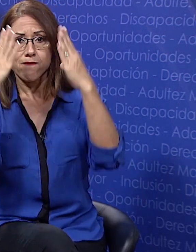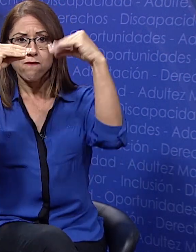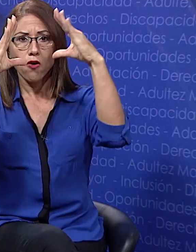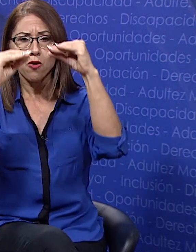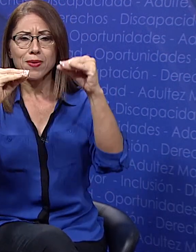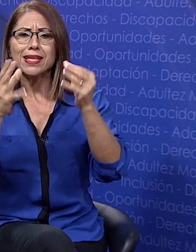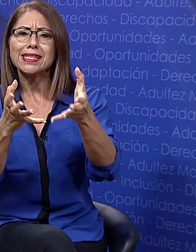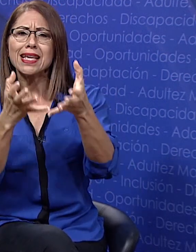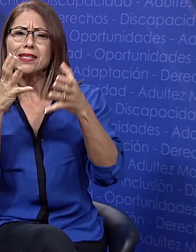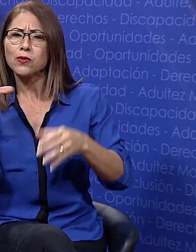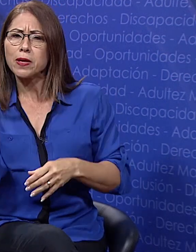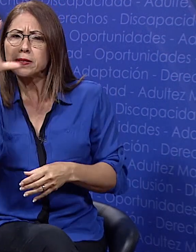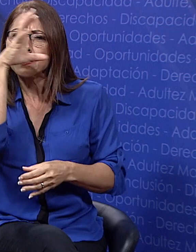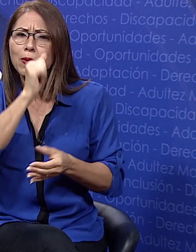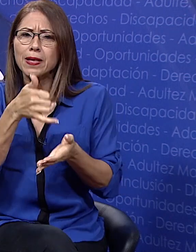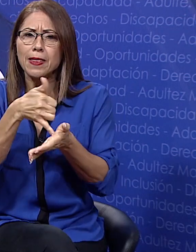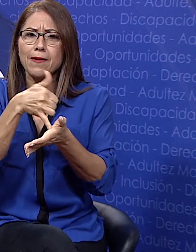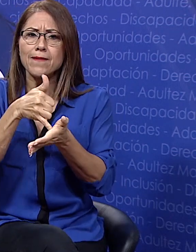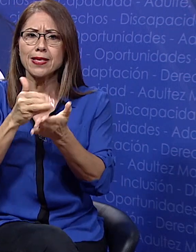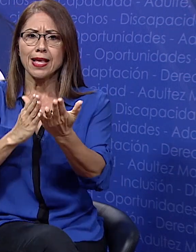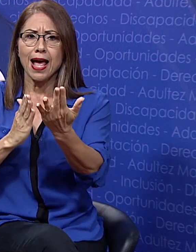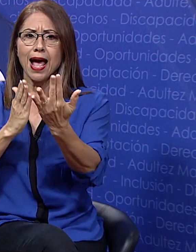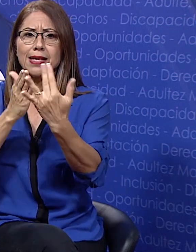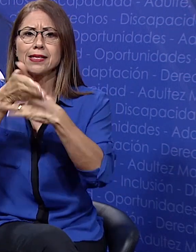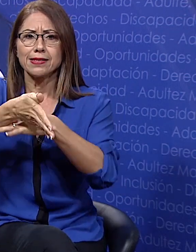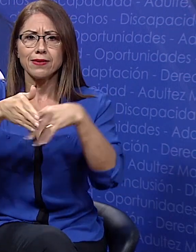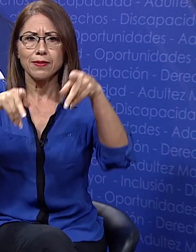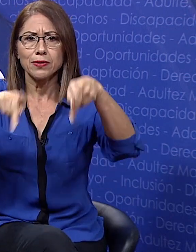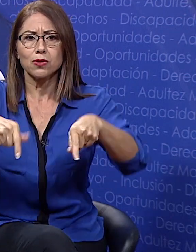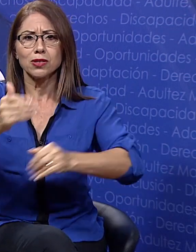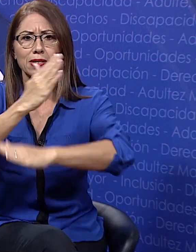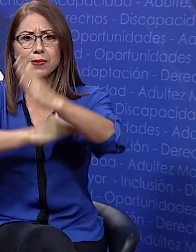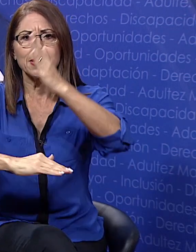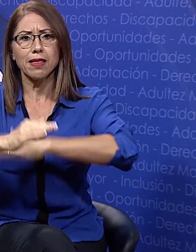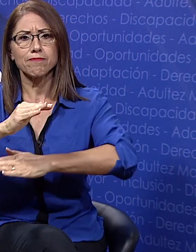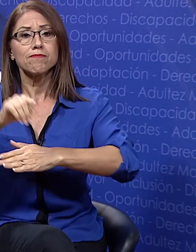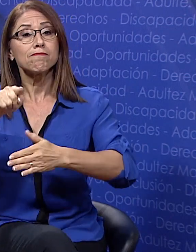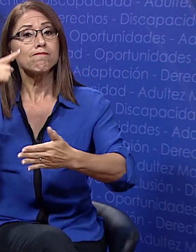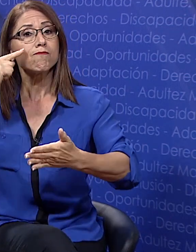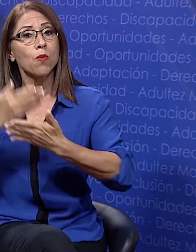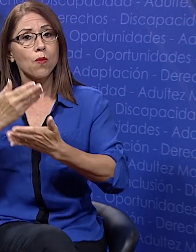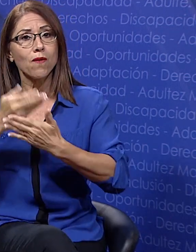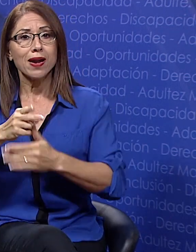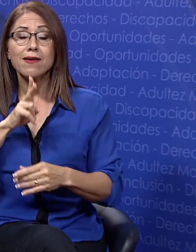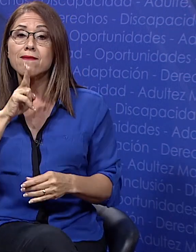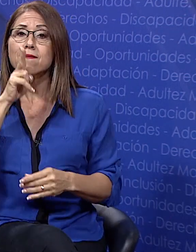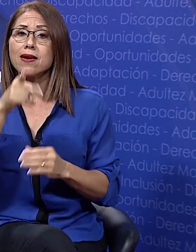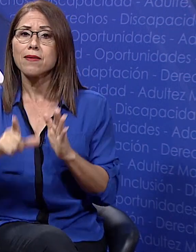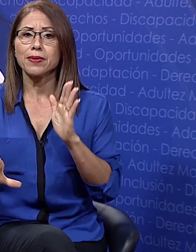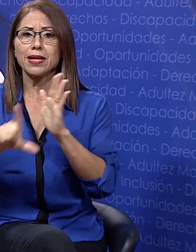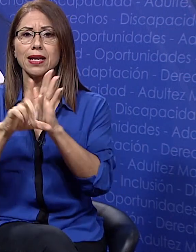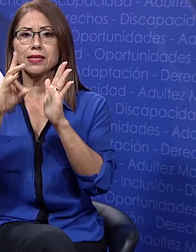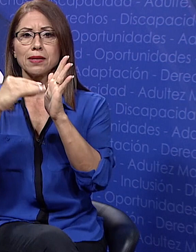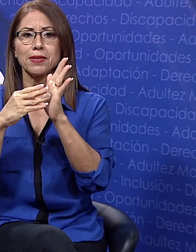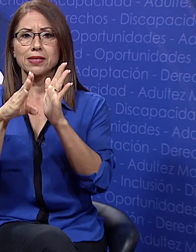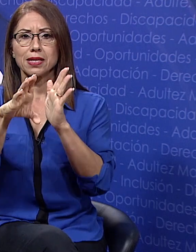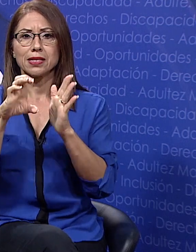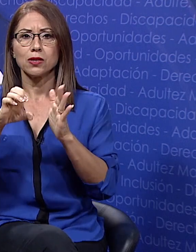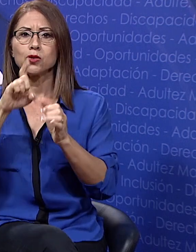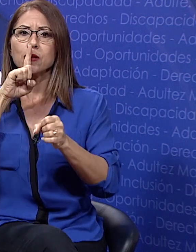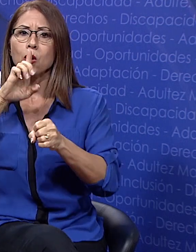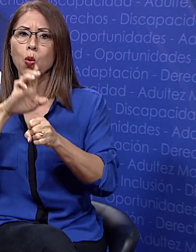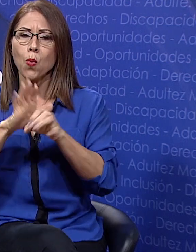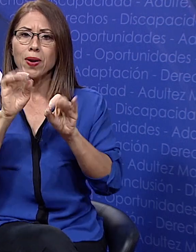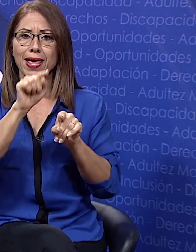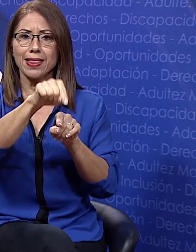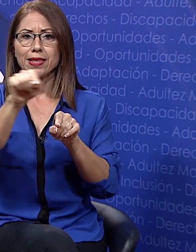buscó detectar deficiencias en la accesibilidad de la población con discapacidad y comprobar si realmente la Ley 7600